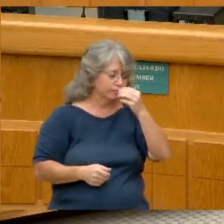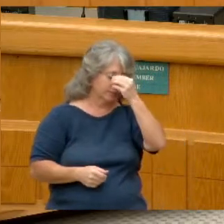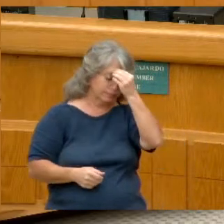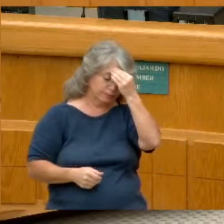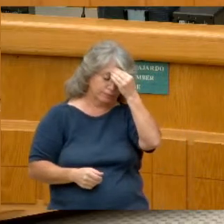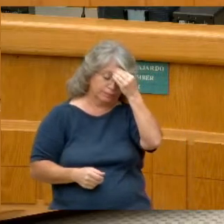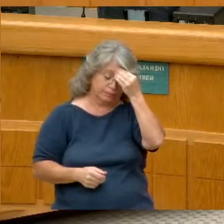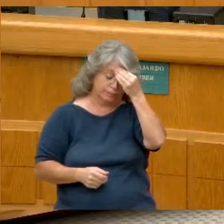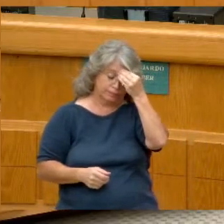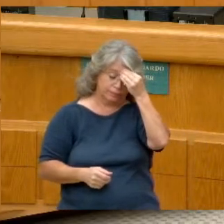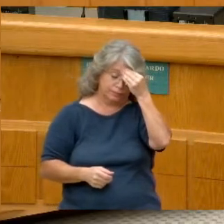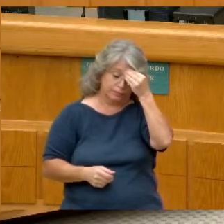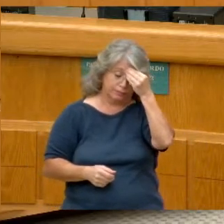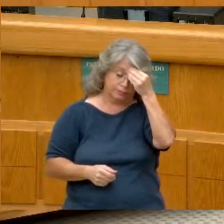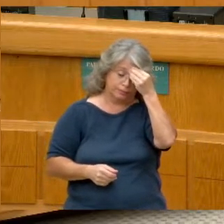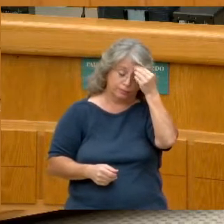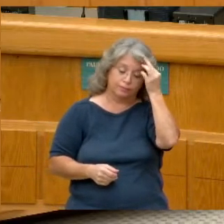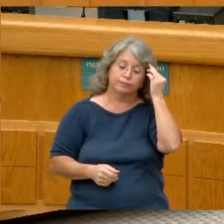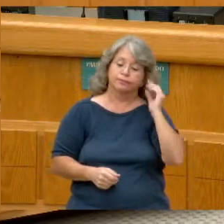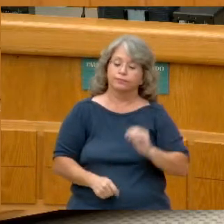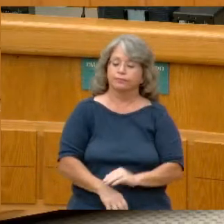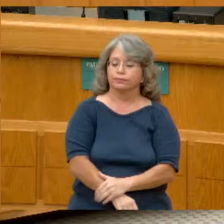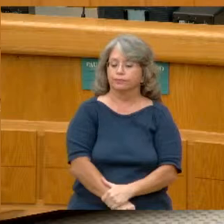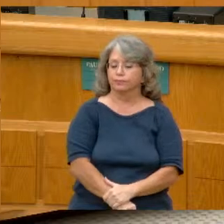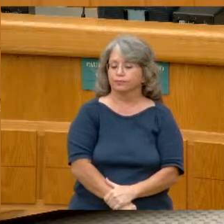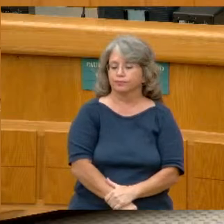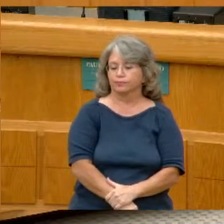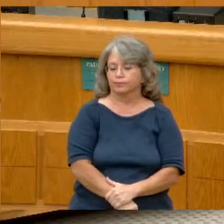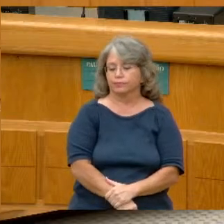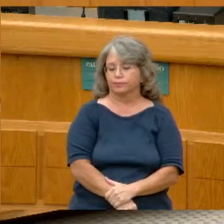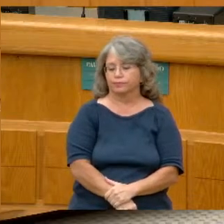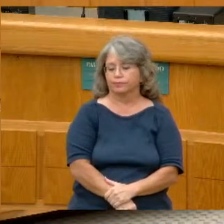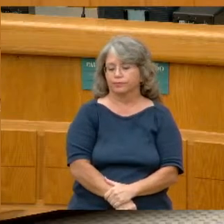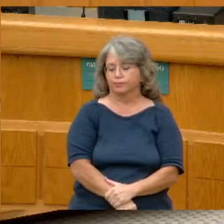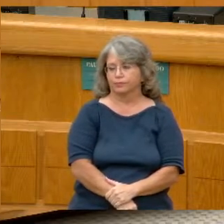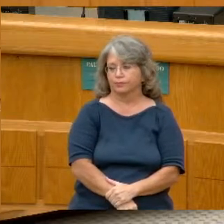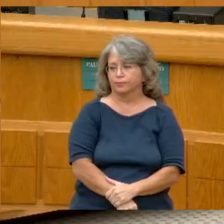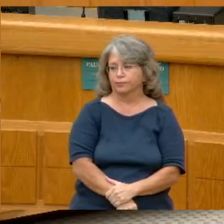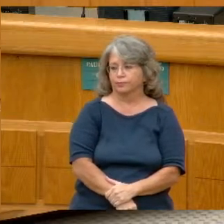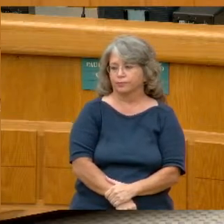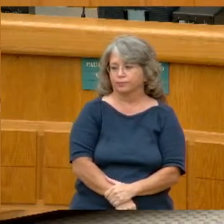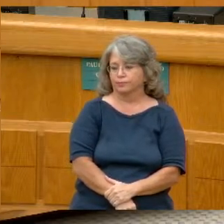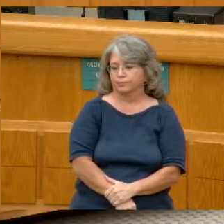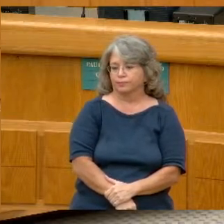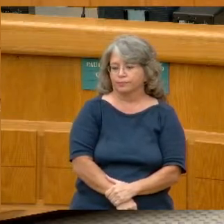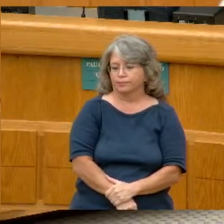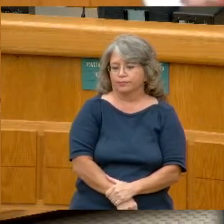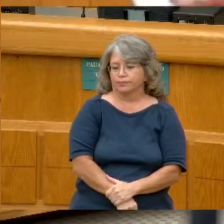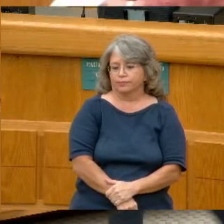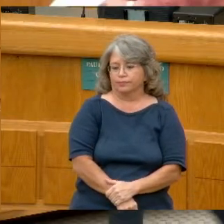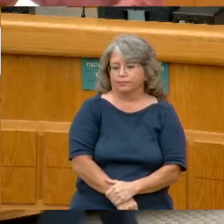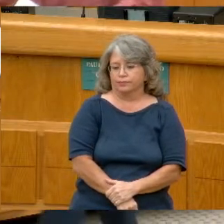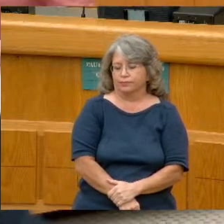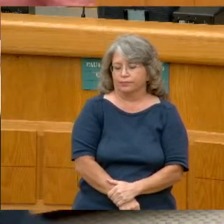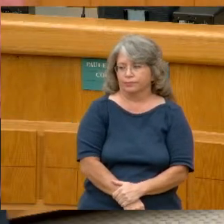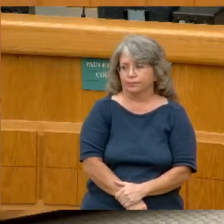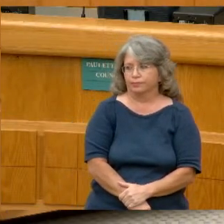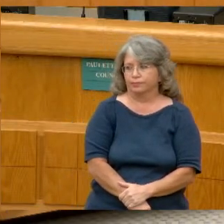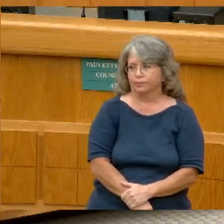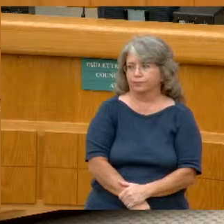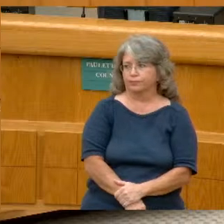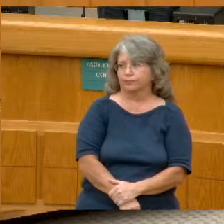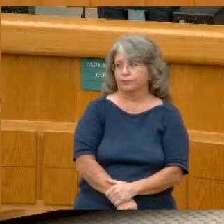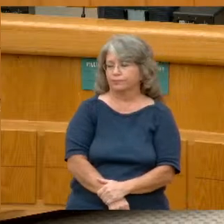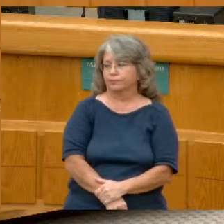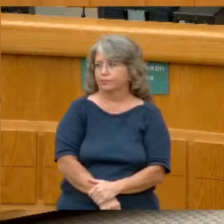confirmados por el coronavirus y 37 casos probables, haciendo un total de 73 casos. A la fecha, el total de casos suma